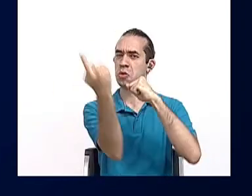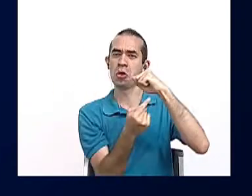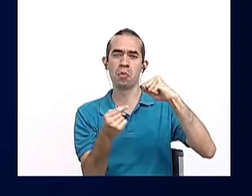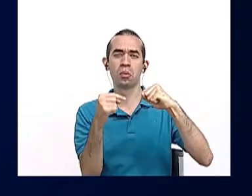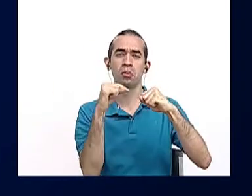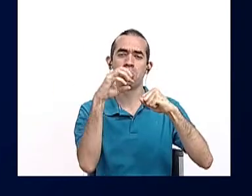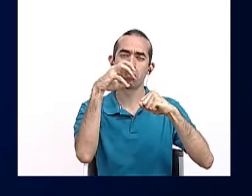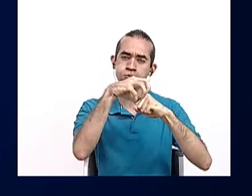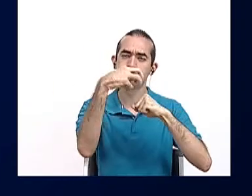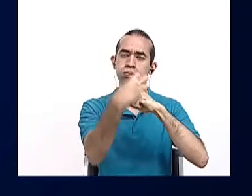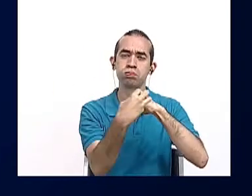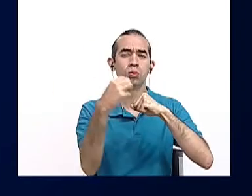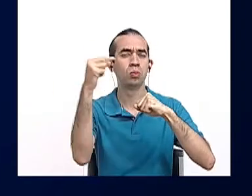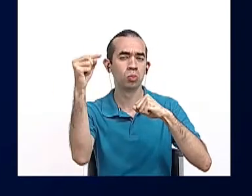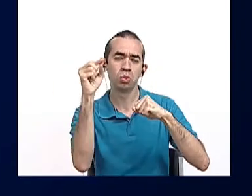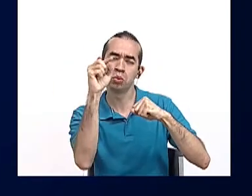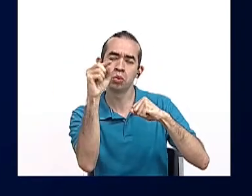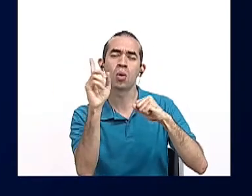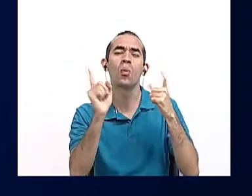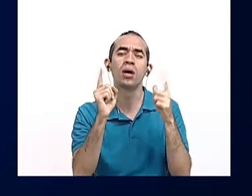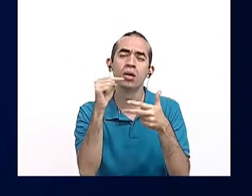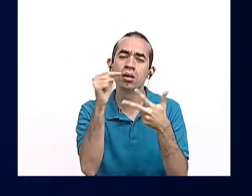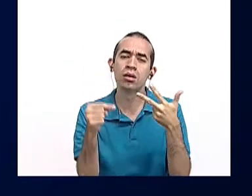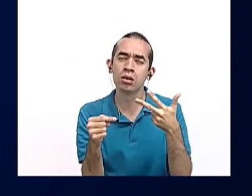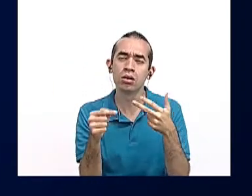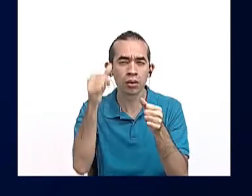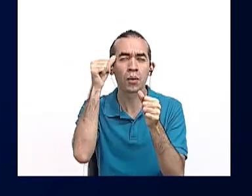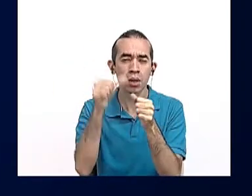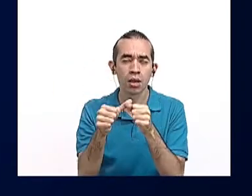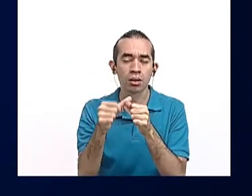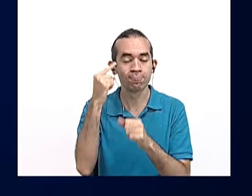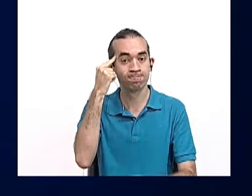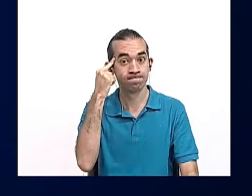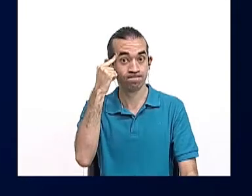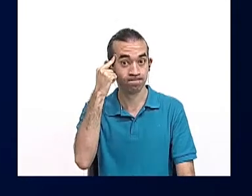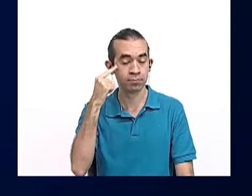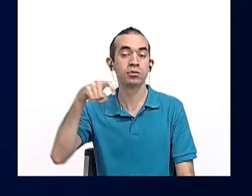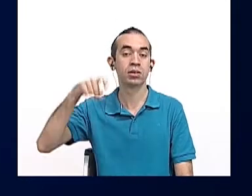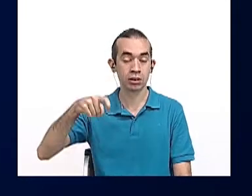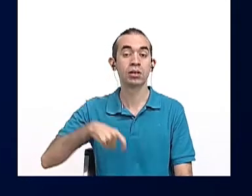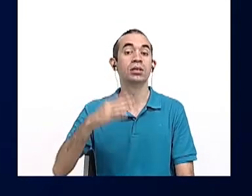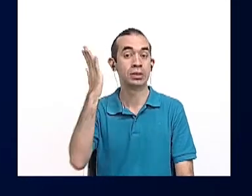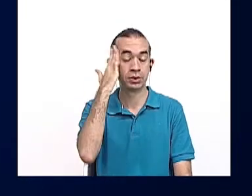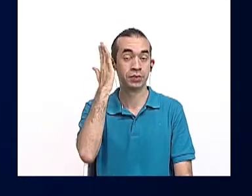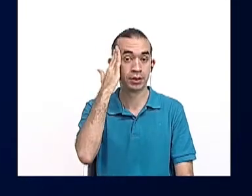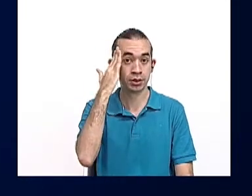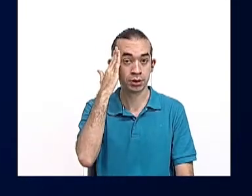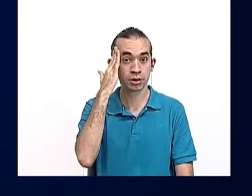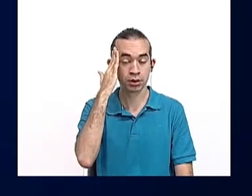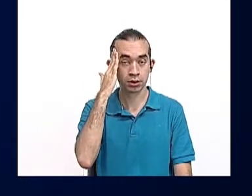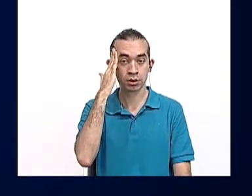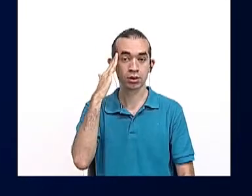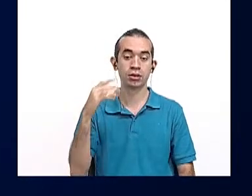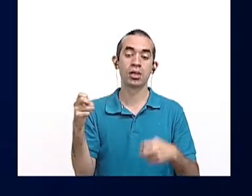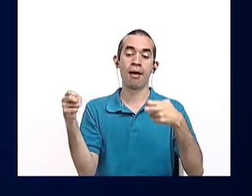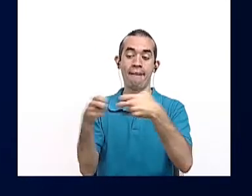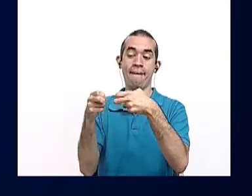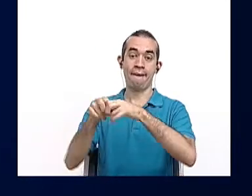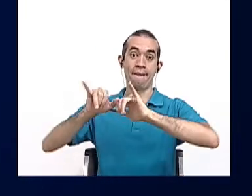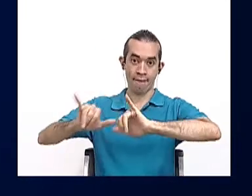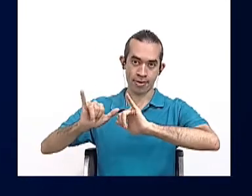átomo. ¿Las recuerdan? Vayan pensando porque necesitamos conocer el concepto de